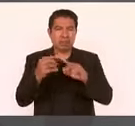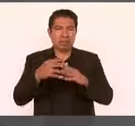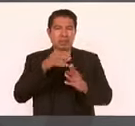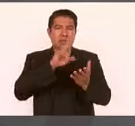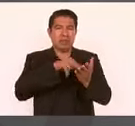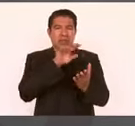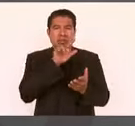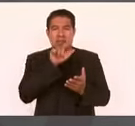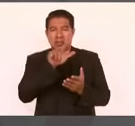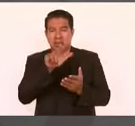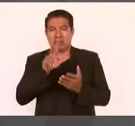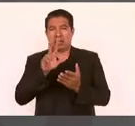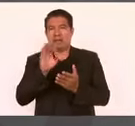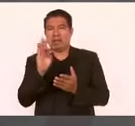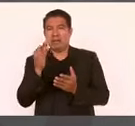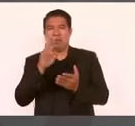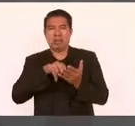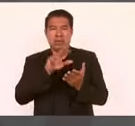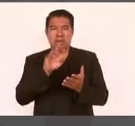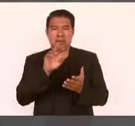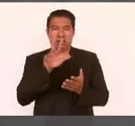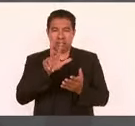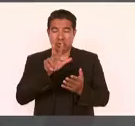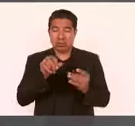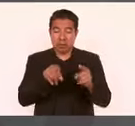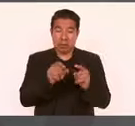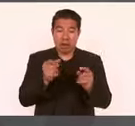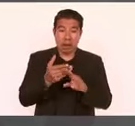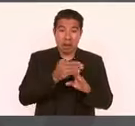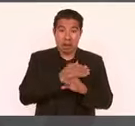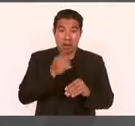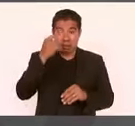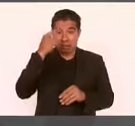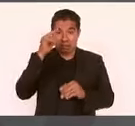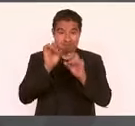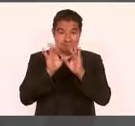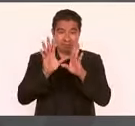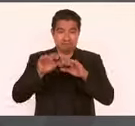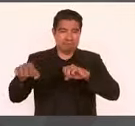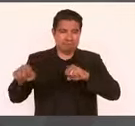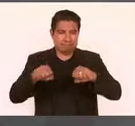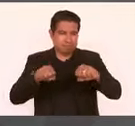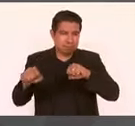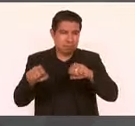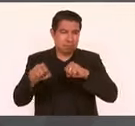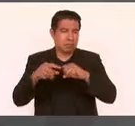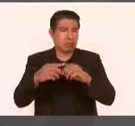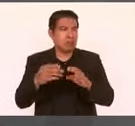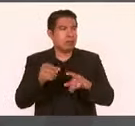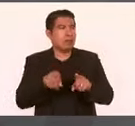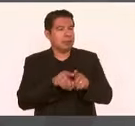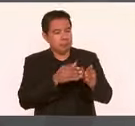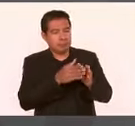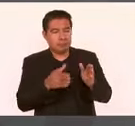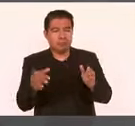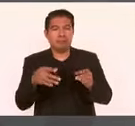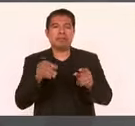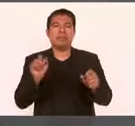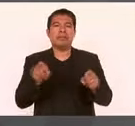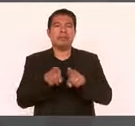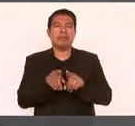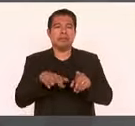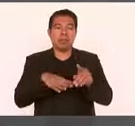febrero de 2018. Se presentaron entonces los lineamientos básicos de lo que luego vino a ser el Programa